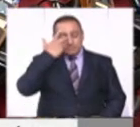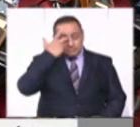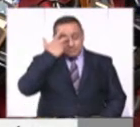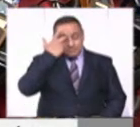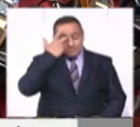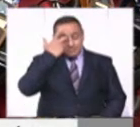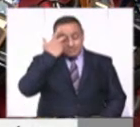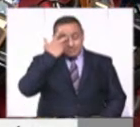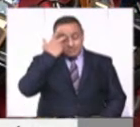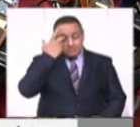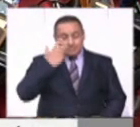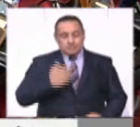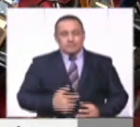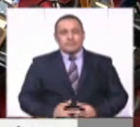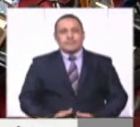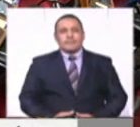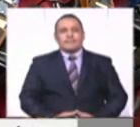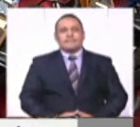momento